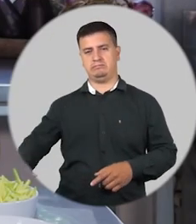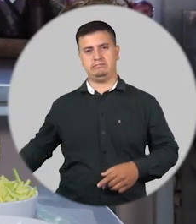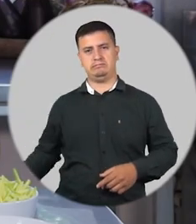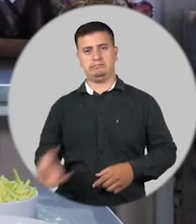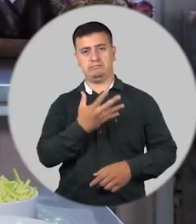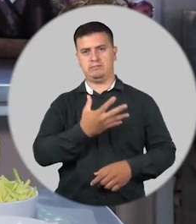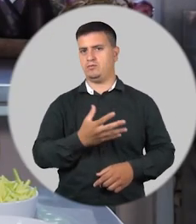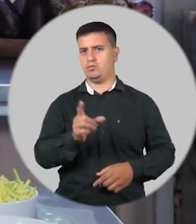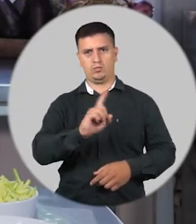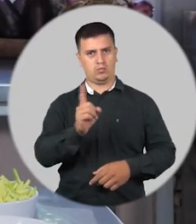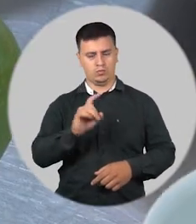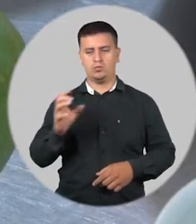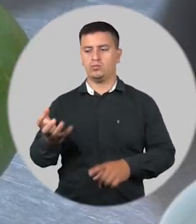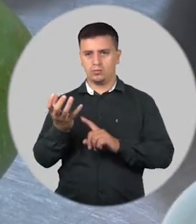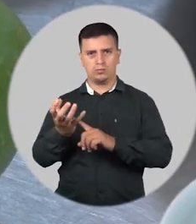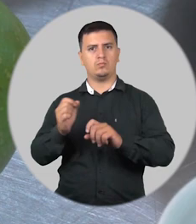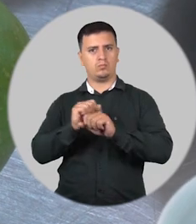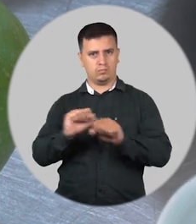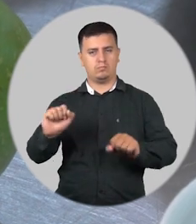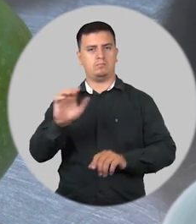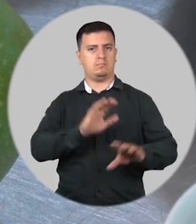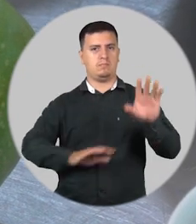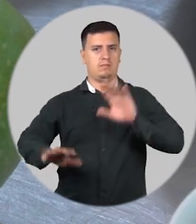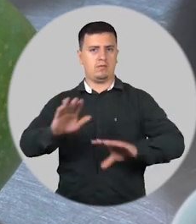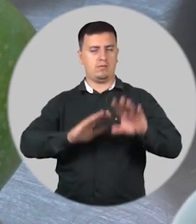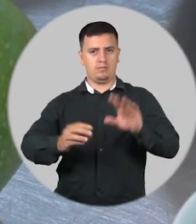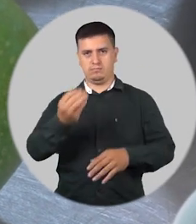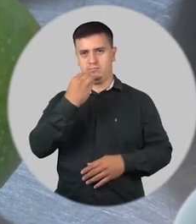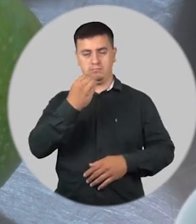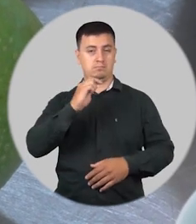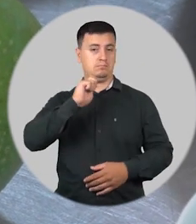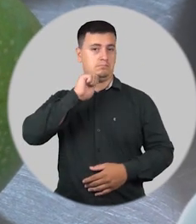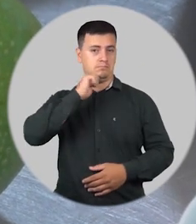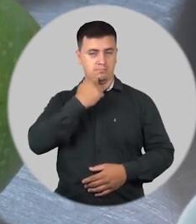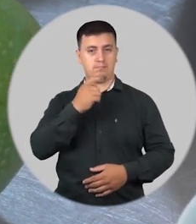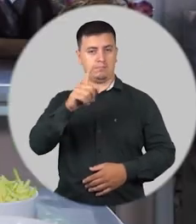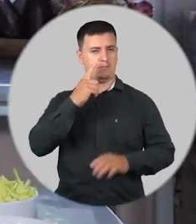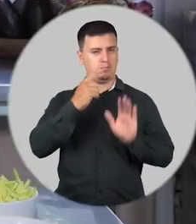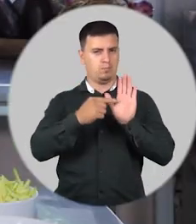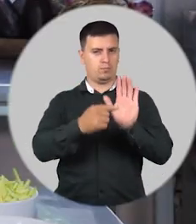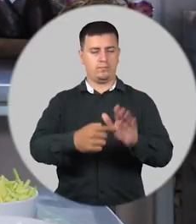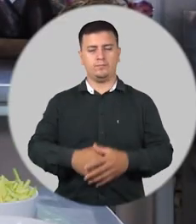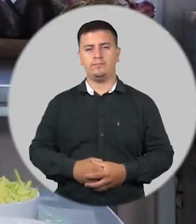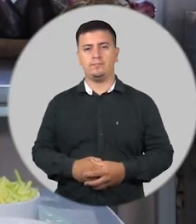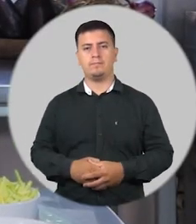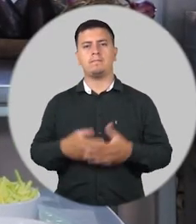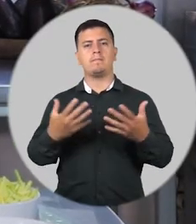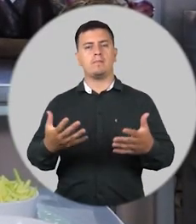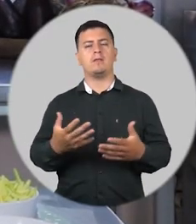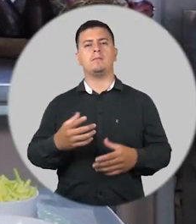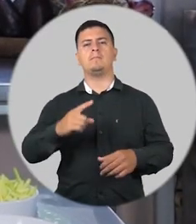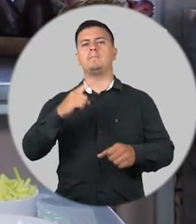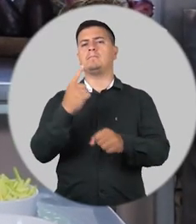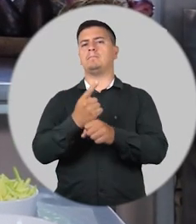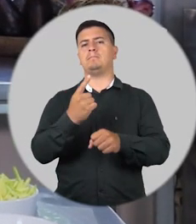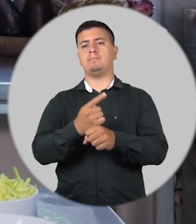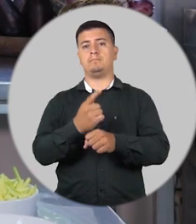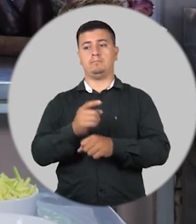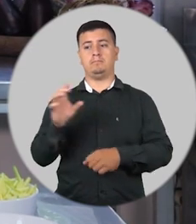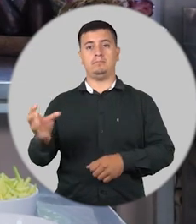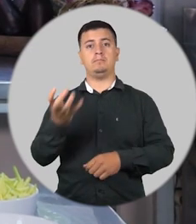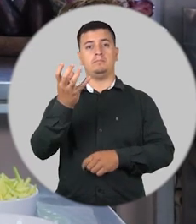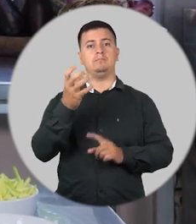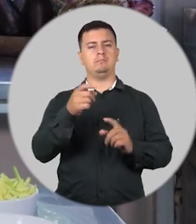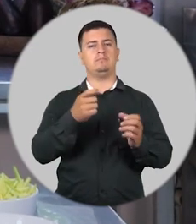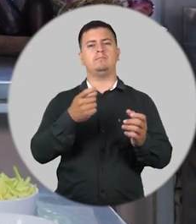vamos a poder usar, tenemos que tirar. No, sí, tiene una utilidad y queda riquísimo, así que les muestro. La idea es que con